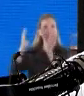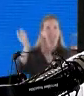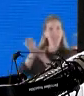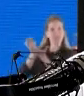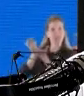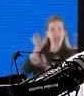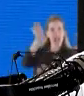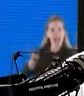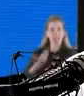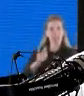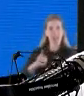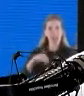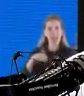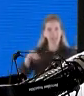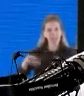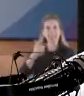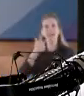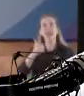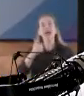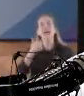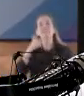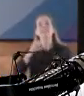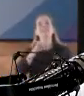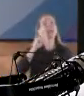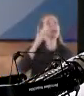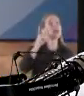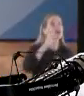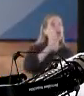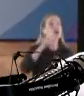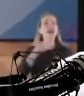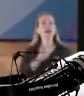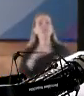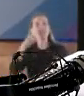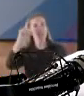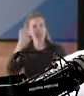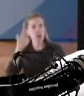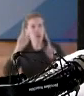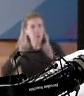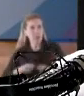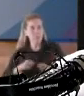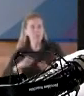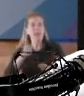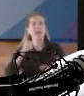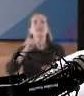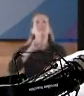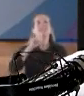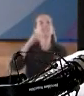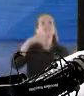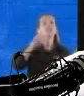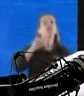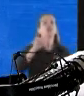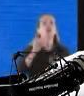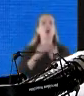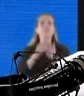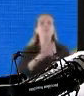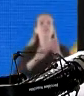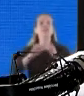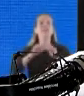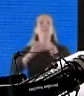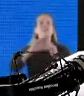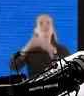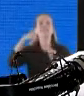digamos, previsible que en un término de 15 años fuese bastante complejo, prácticamente imposible